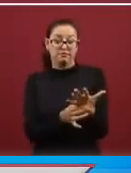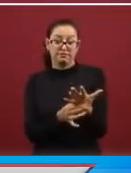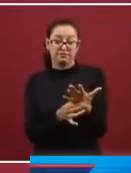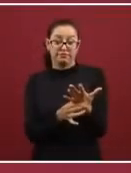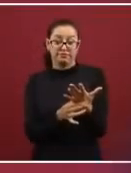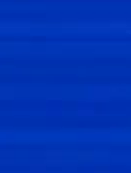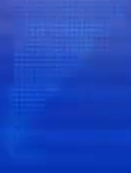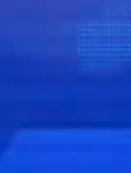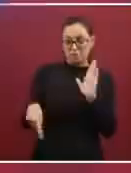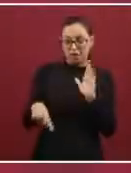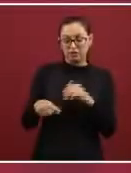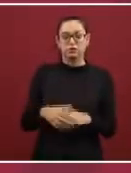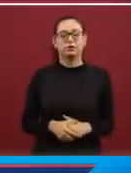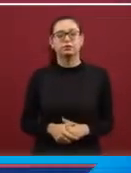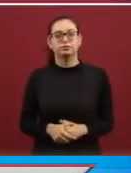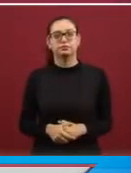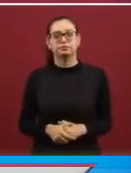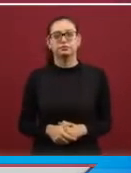muy buena.